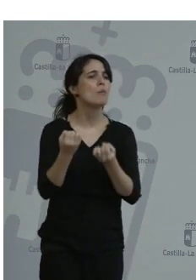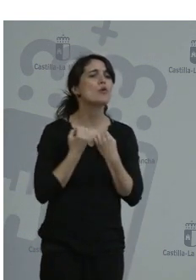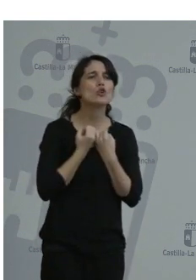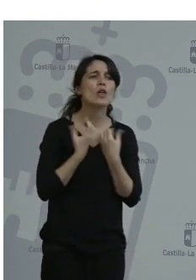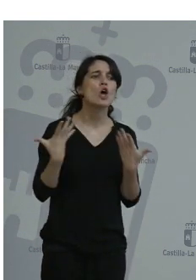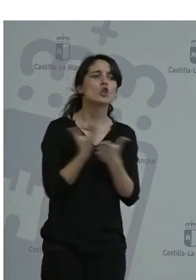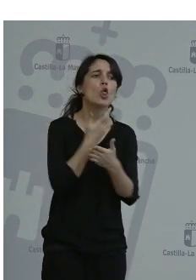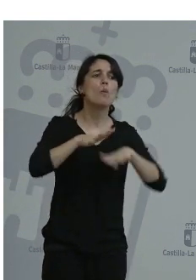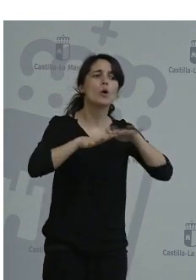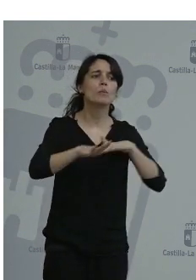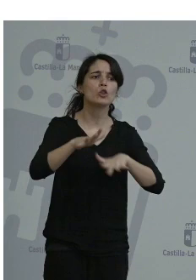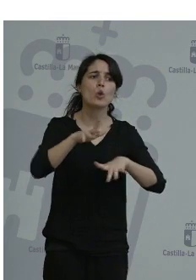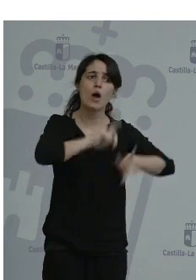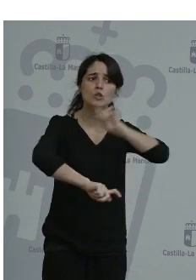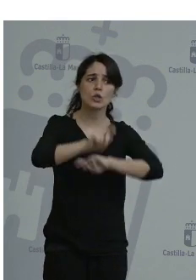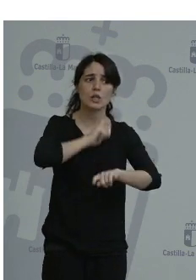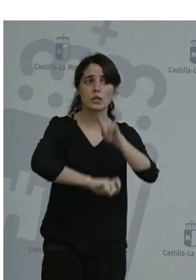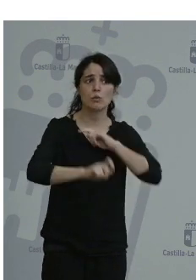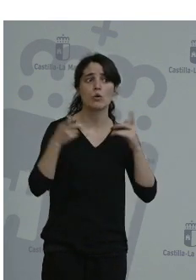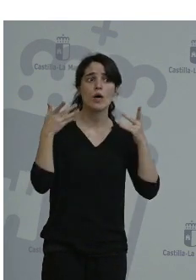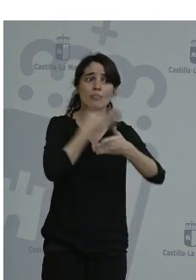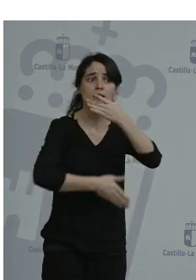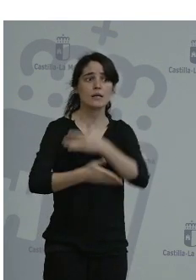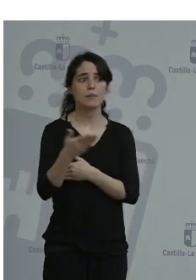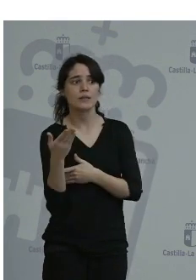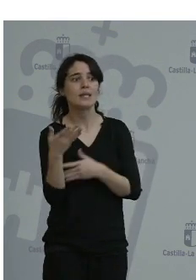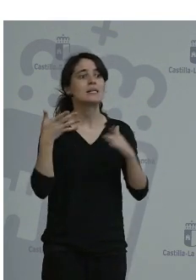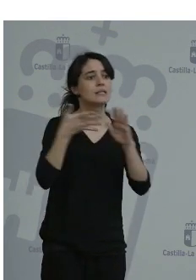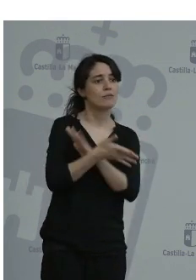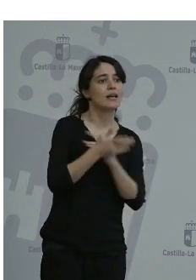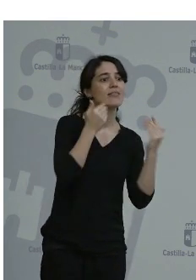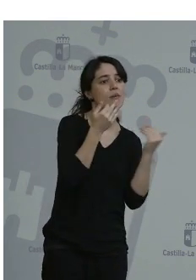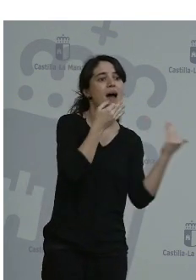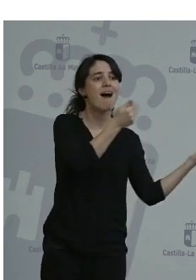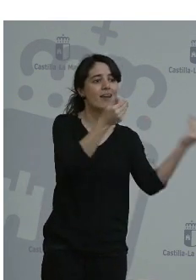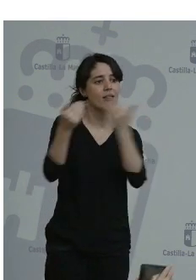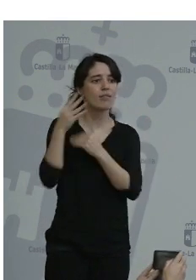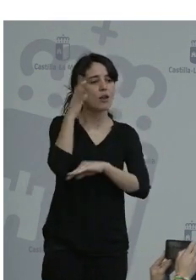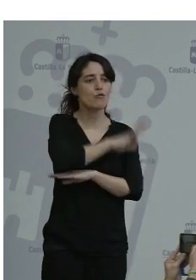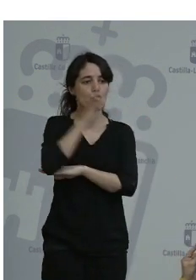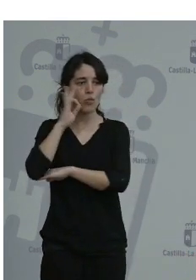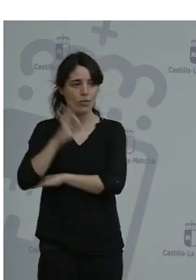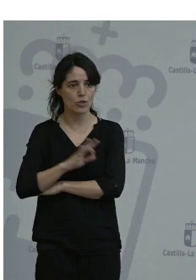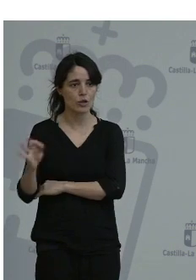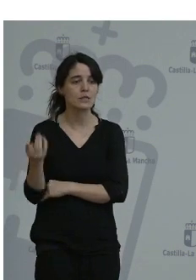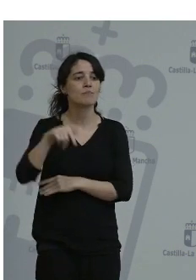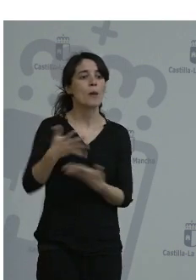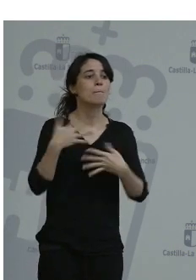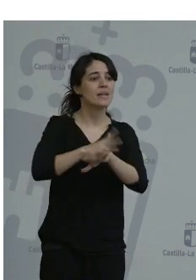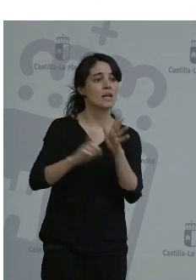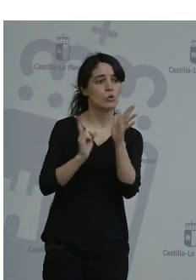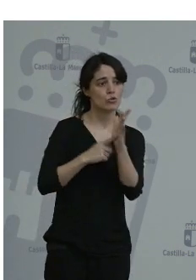asociativo de la discapacidad supone y hay que agradecer a la Fundación ONCE, a Plena Inclusión España y a las